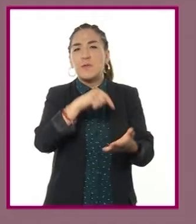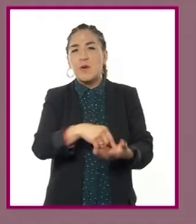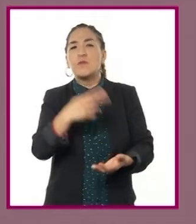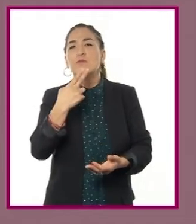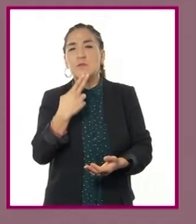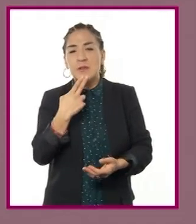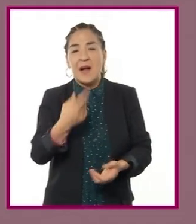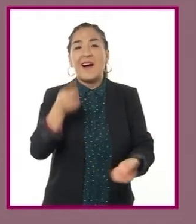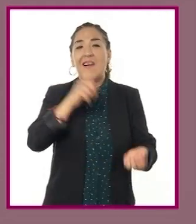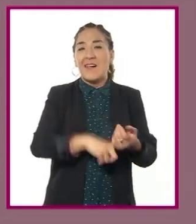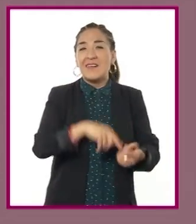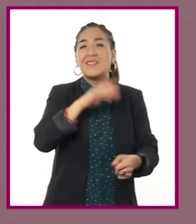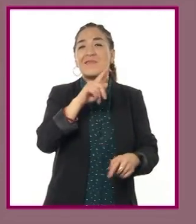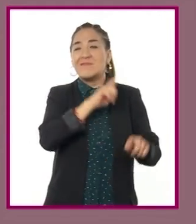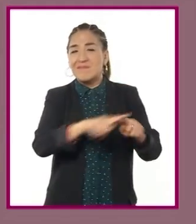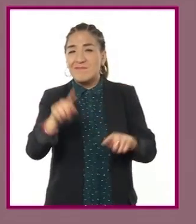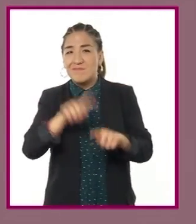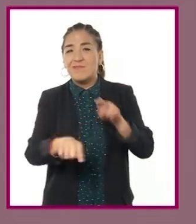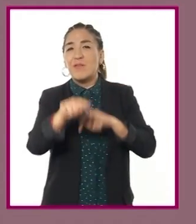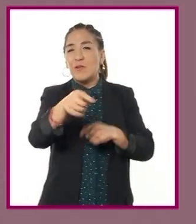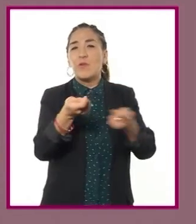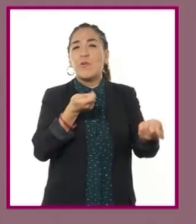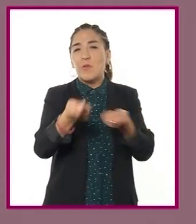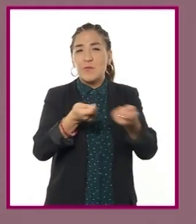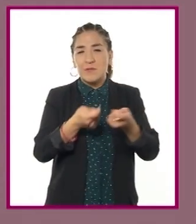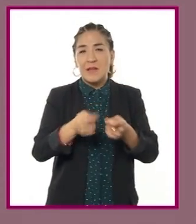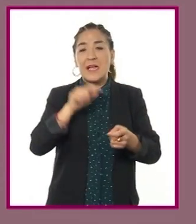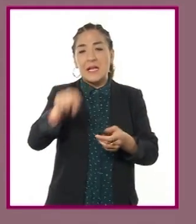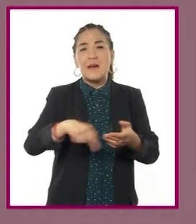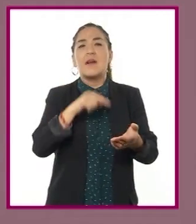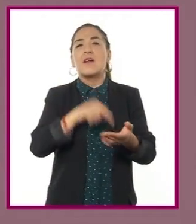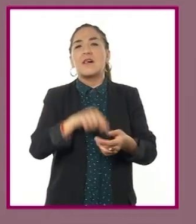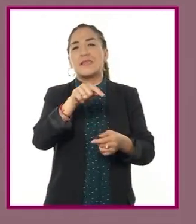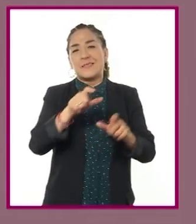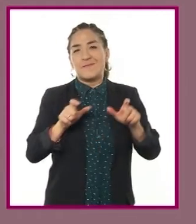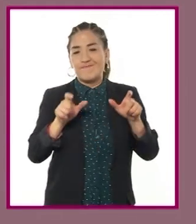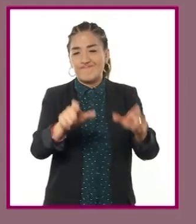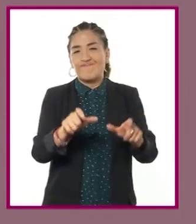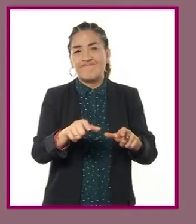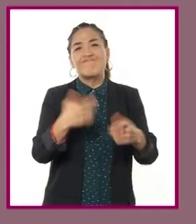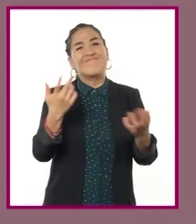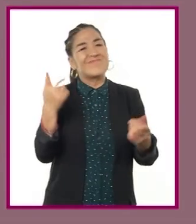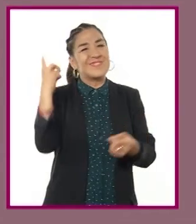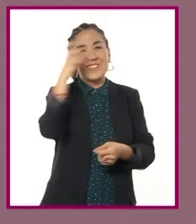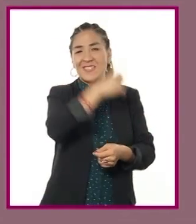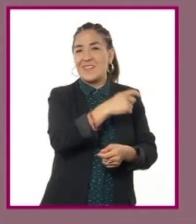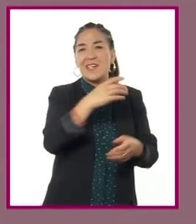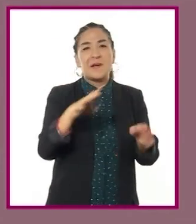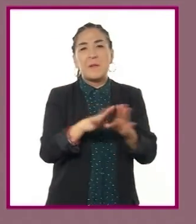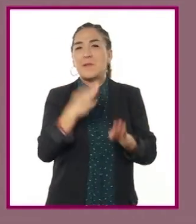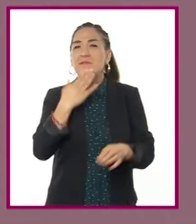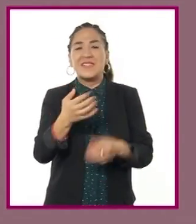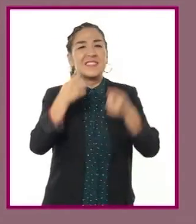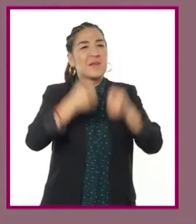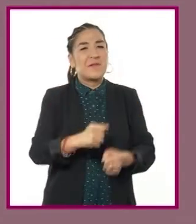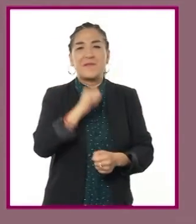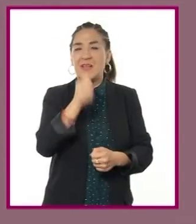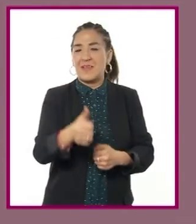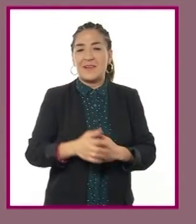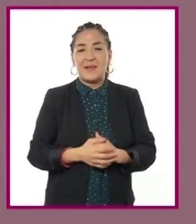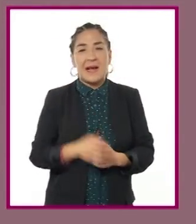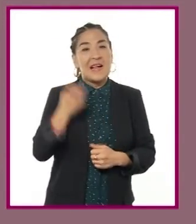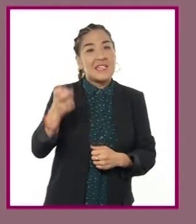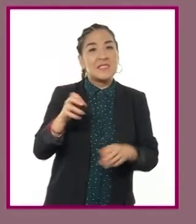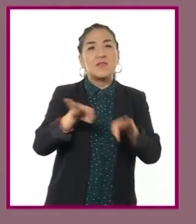se habían extraído casi todas las barras de control, el reactor de la central quedó en condiciones de operación inestable y extremadamente insegura. En